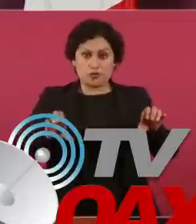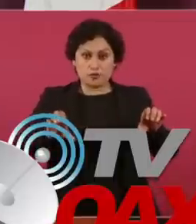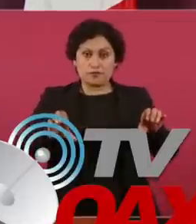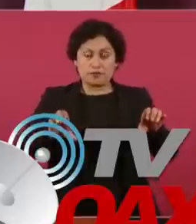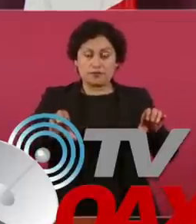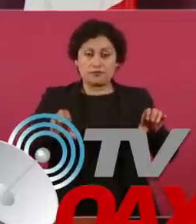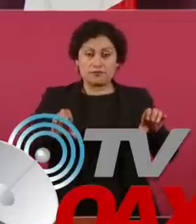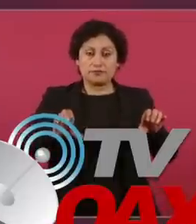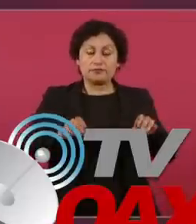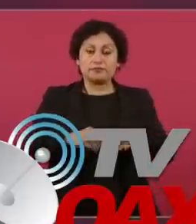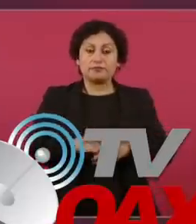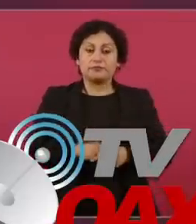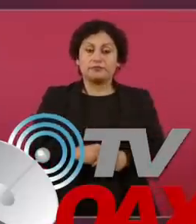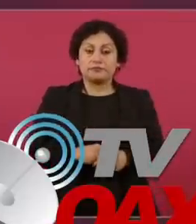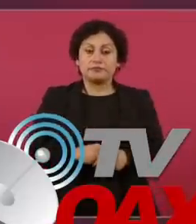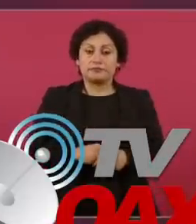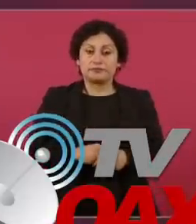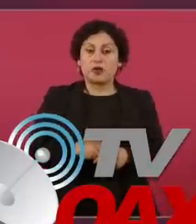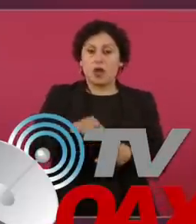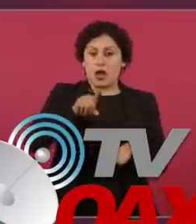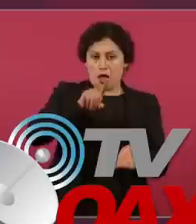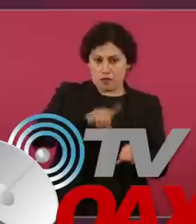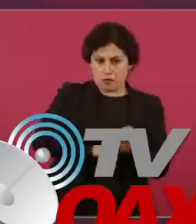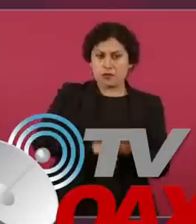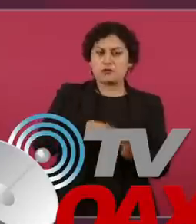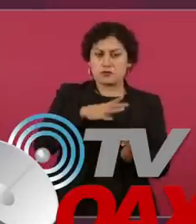un equipo moderno,